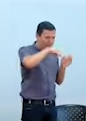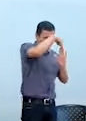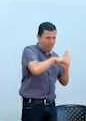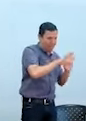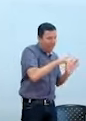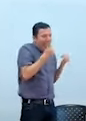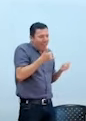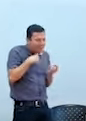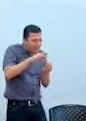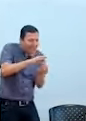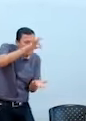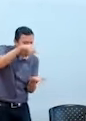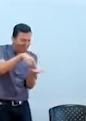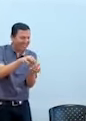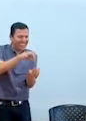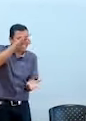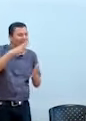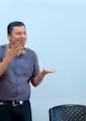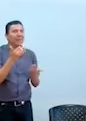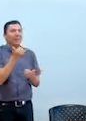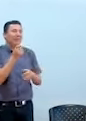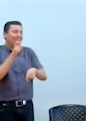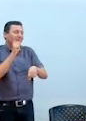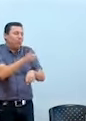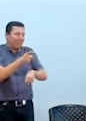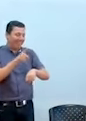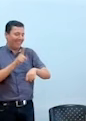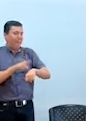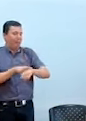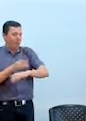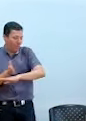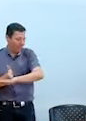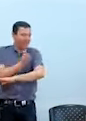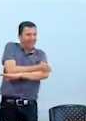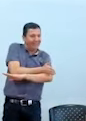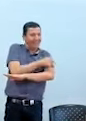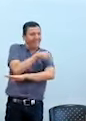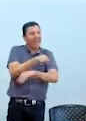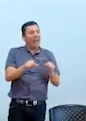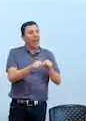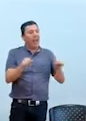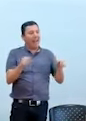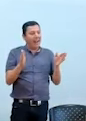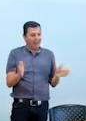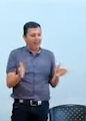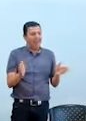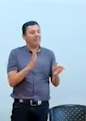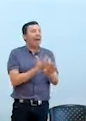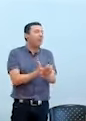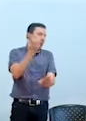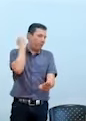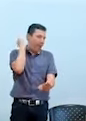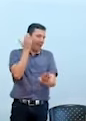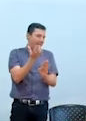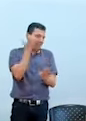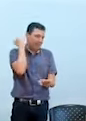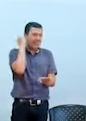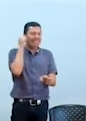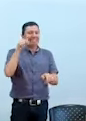eso discusiones epistemológicas en las que queremos y buscamos encontrar como el sentido de esas